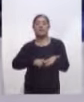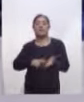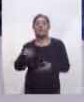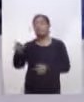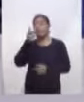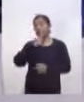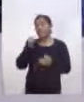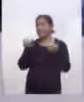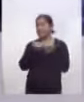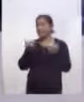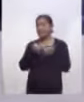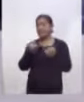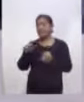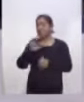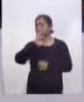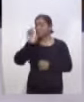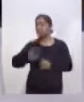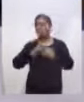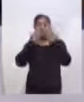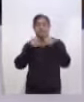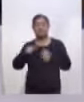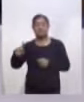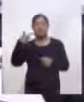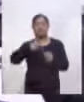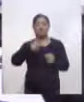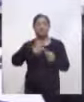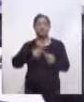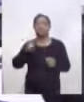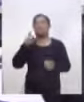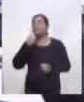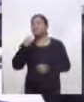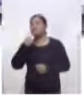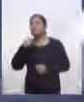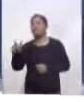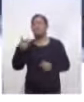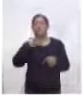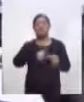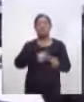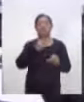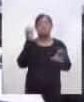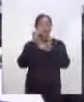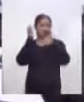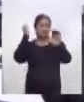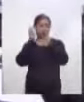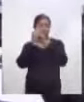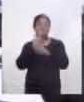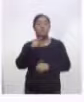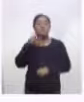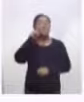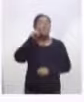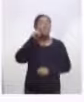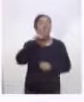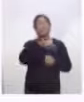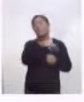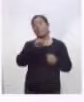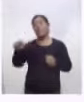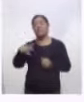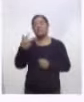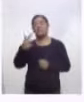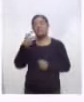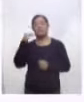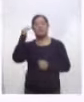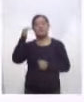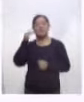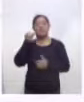volvió a dejar sin el descuento en el impuesto a la gasolina premium y al diésel. Con estos cambios, a partir de mañana y hasta el 13 de marzo, pagará un